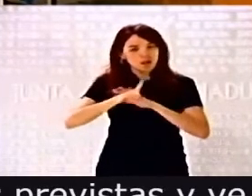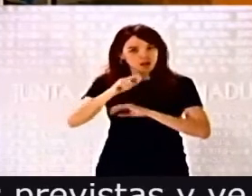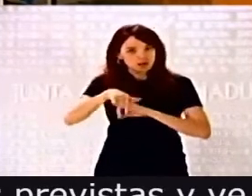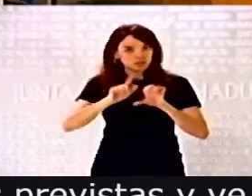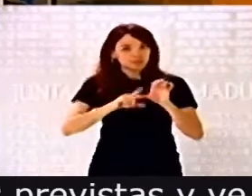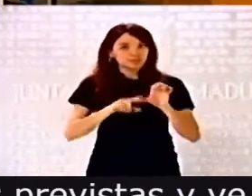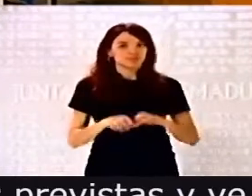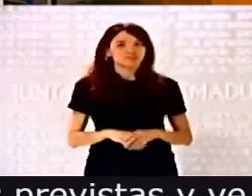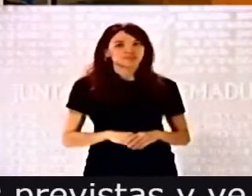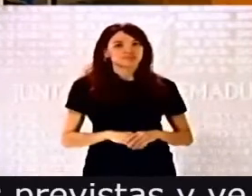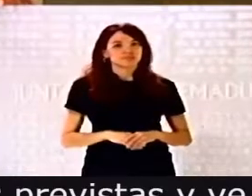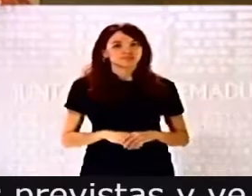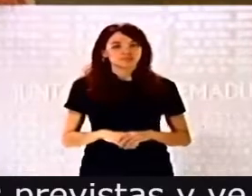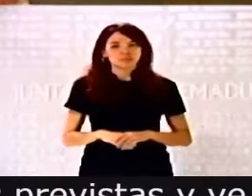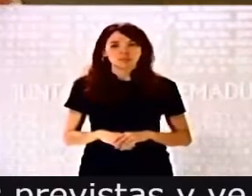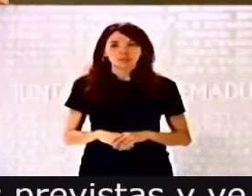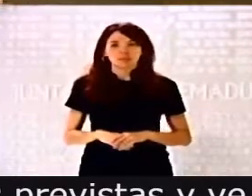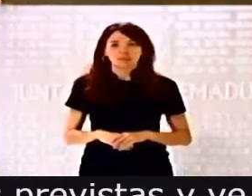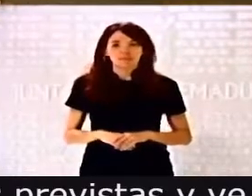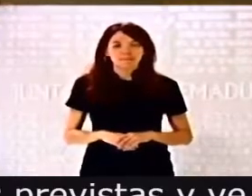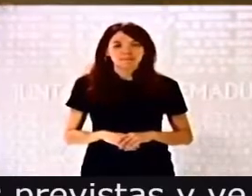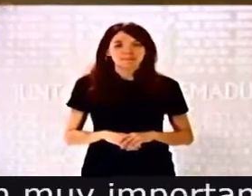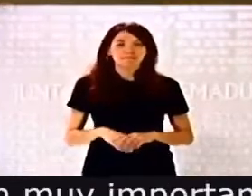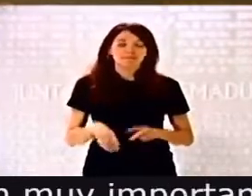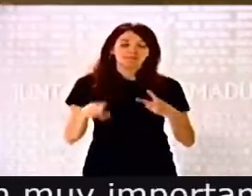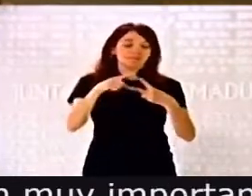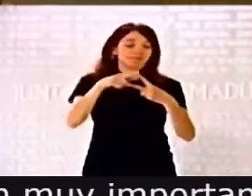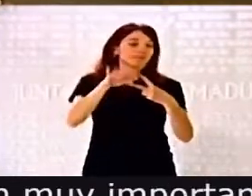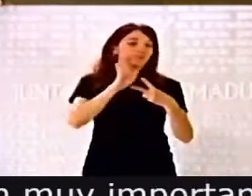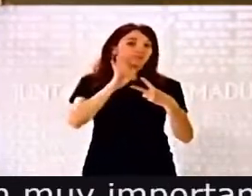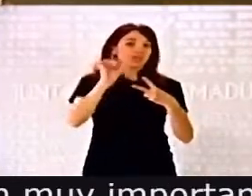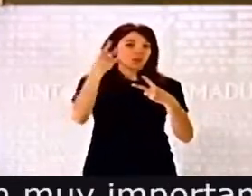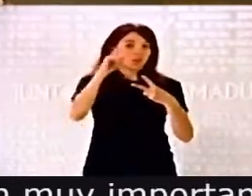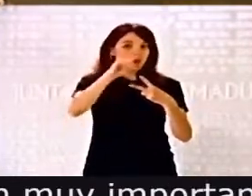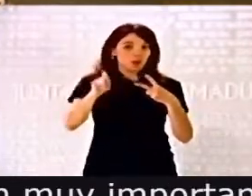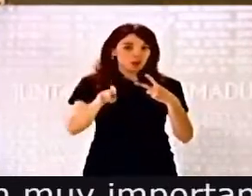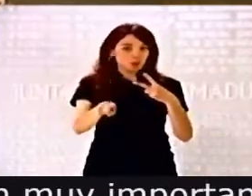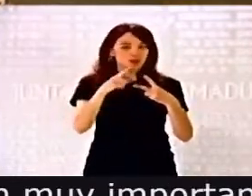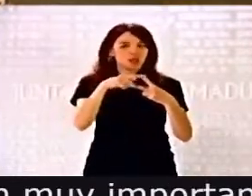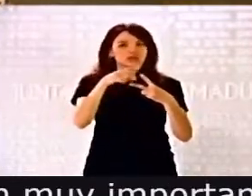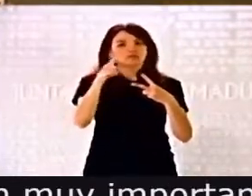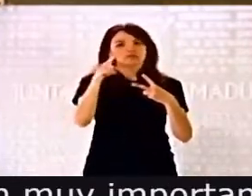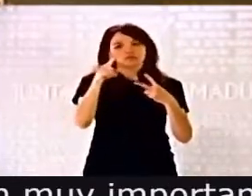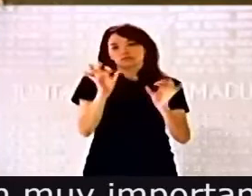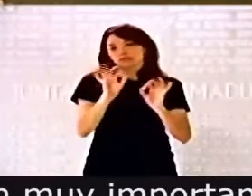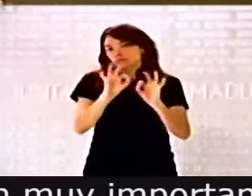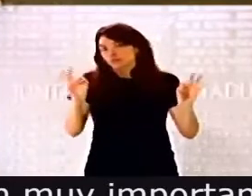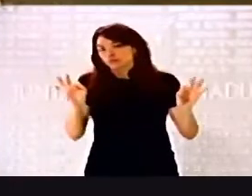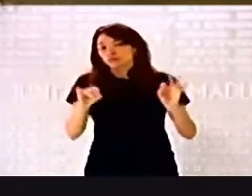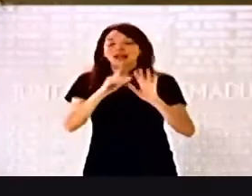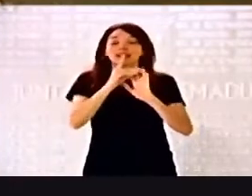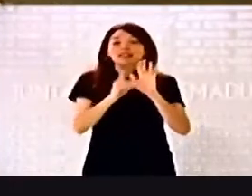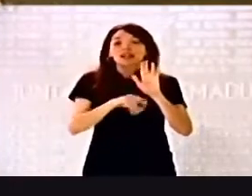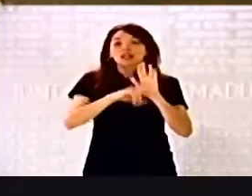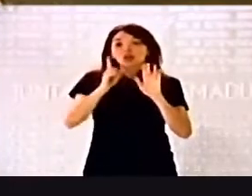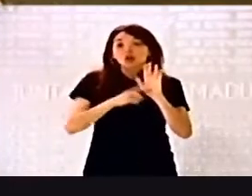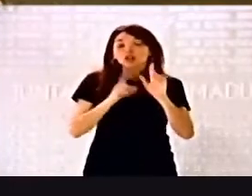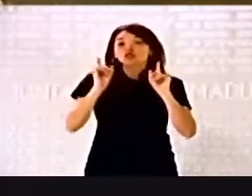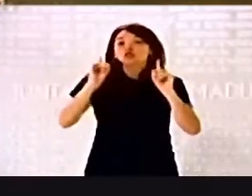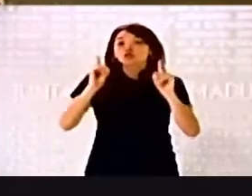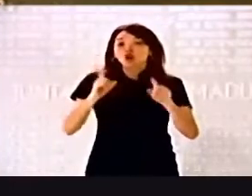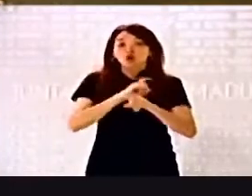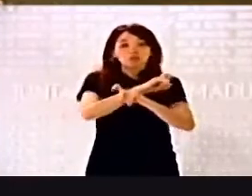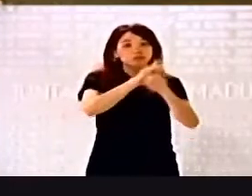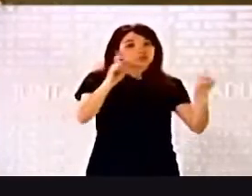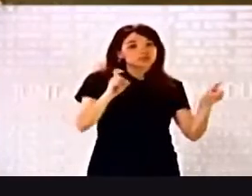Extremadura. Bueno, pues en cuanto a la primera pregunta, lógicamente, este decreto ley no solo se pasó a los grupos